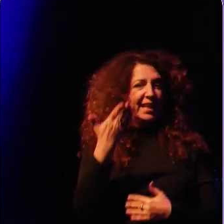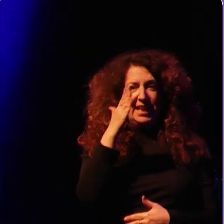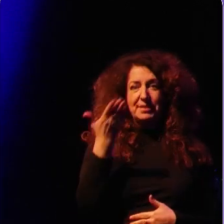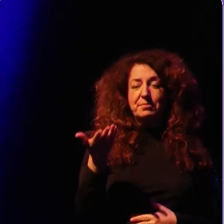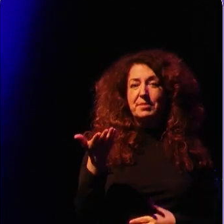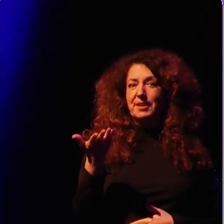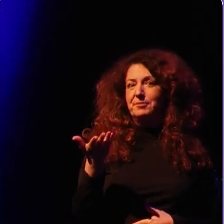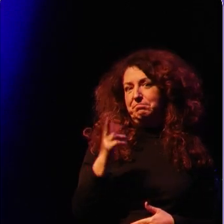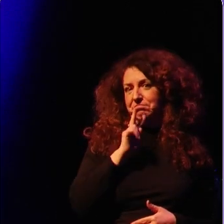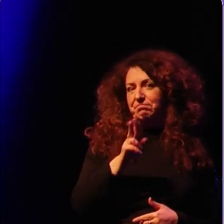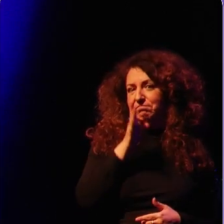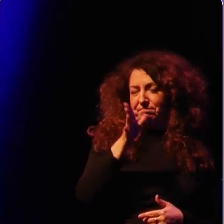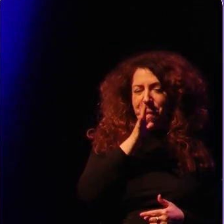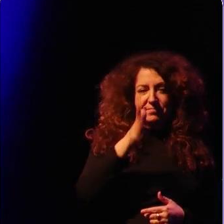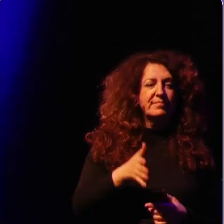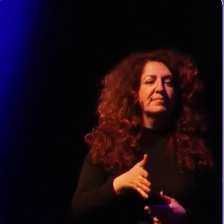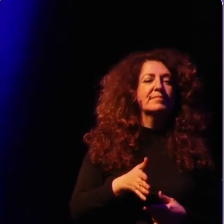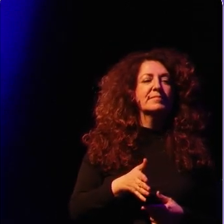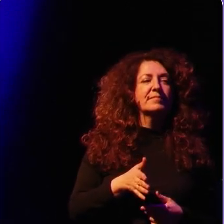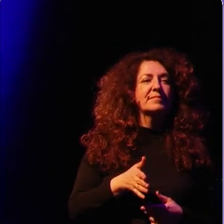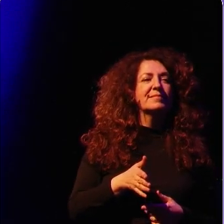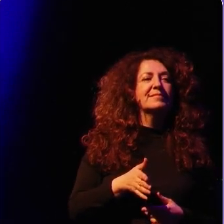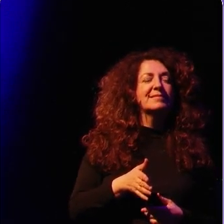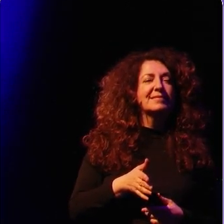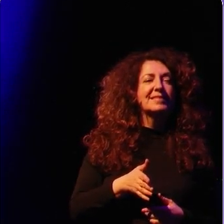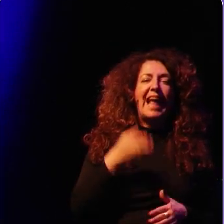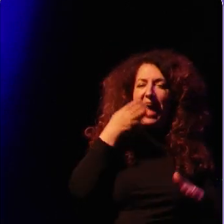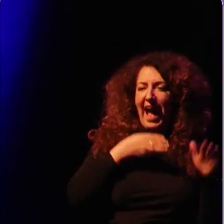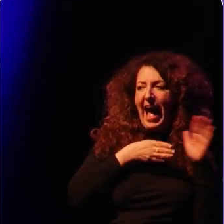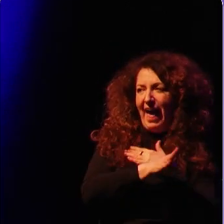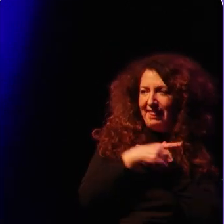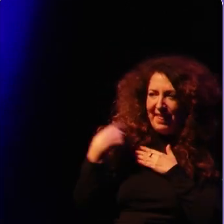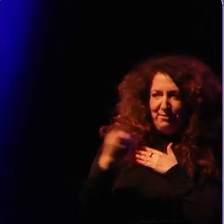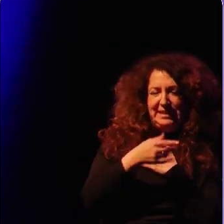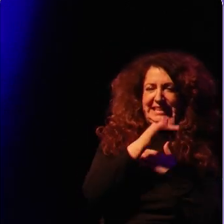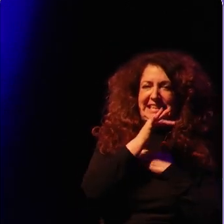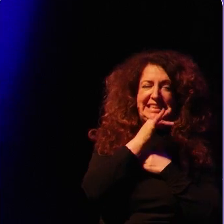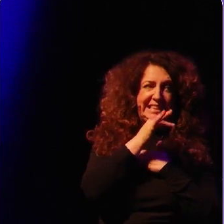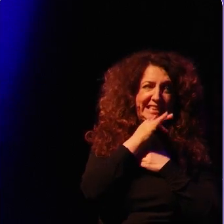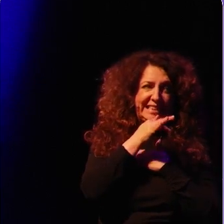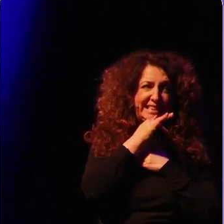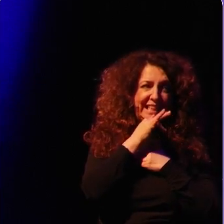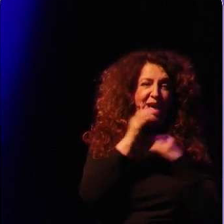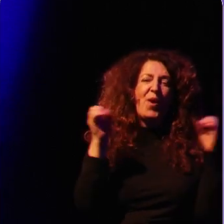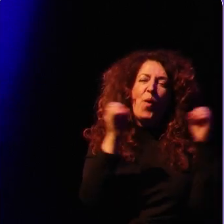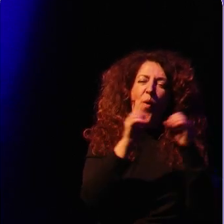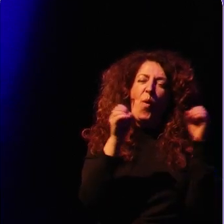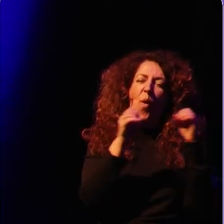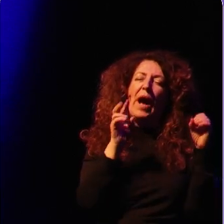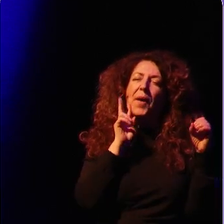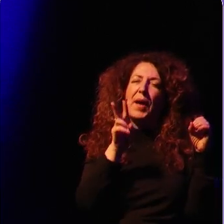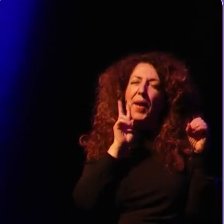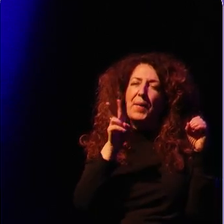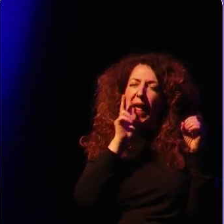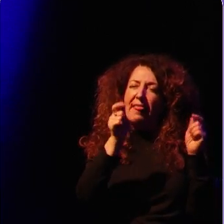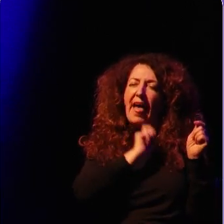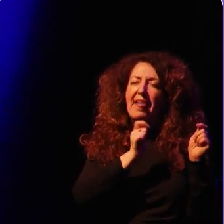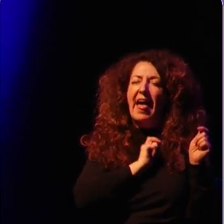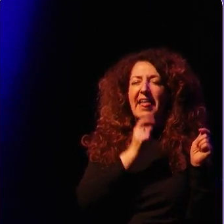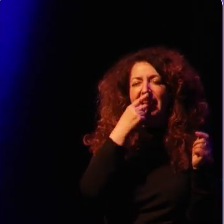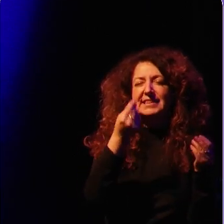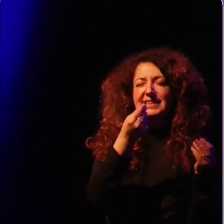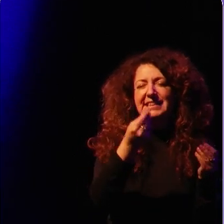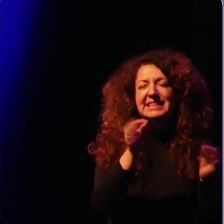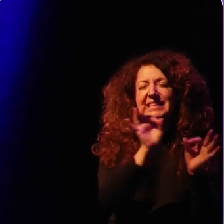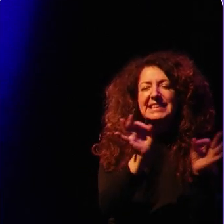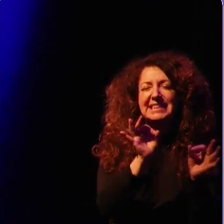Sería bastante bestia. Tranquilos que todavía no podéis acceder a esto. Google te lo ha puesto delante de la nariz para que intentes morder